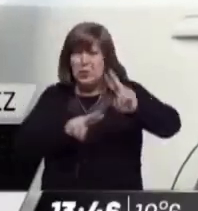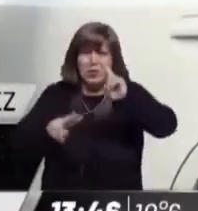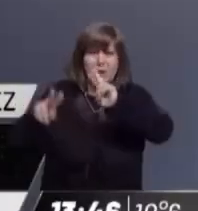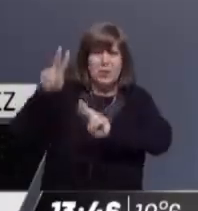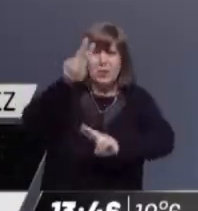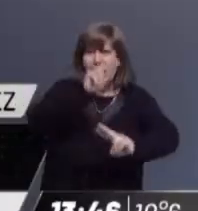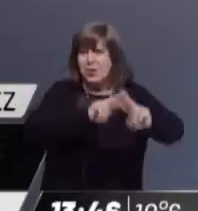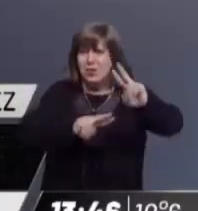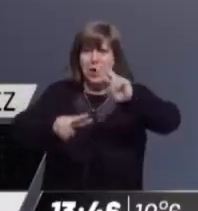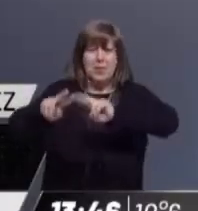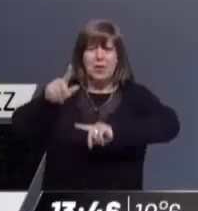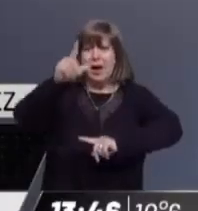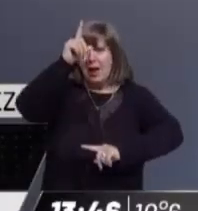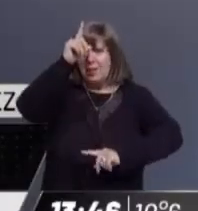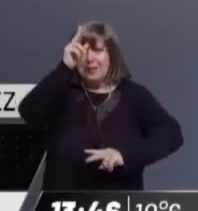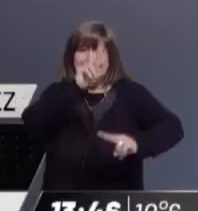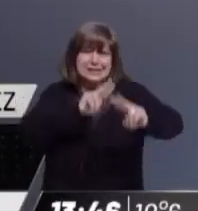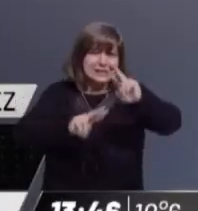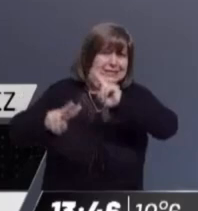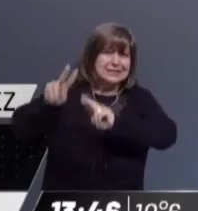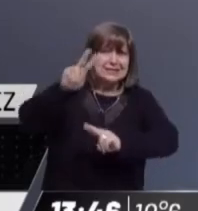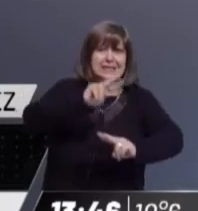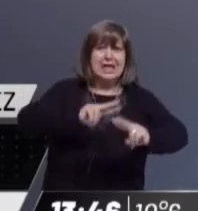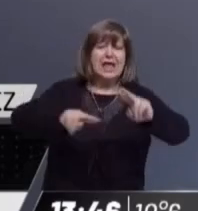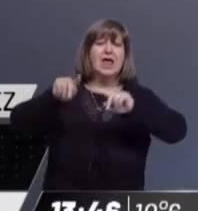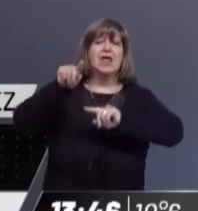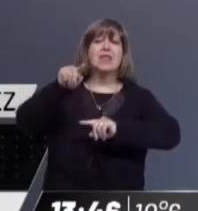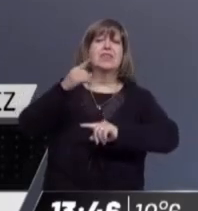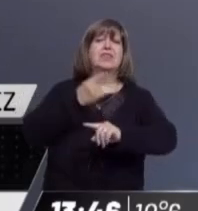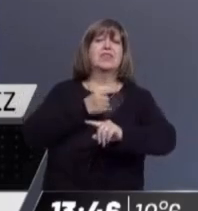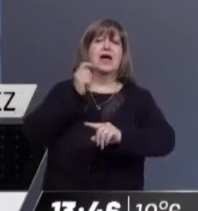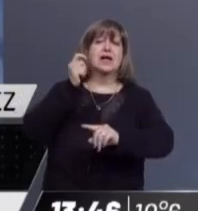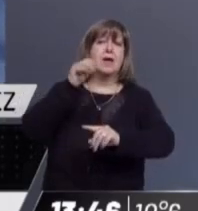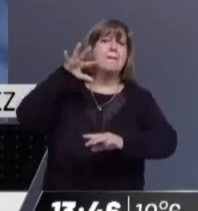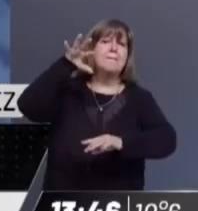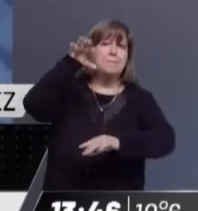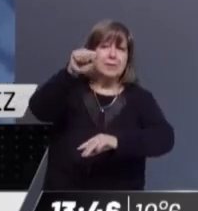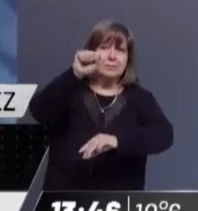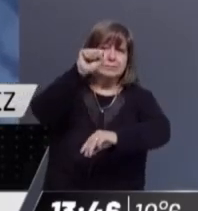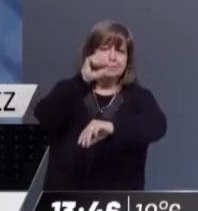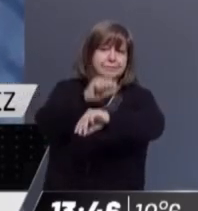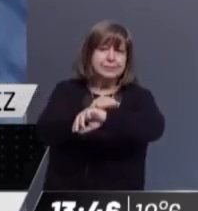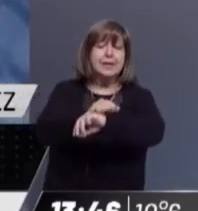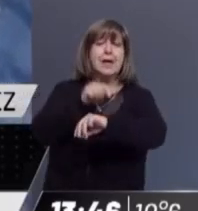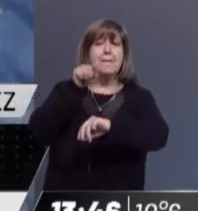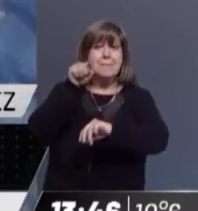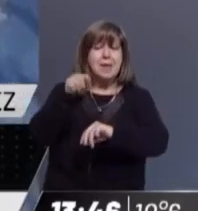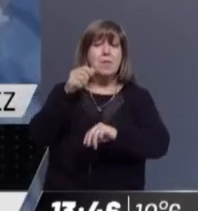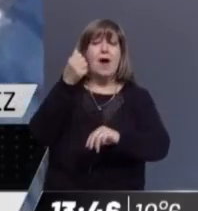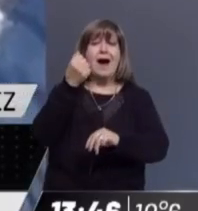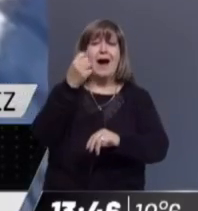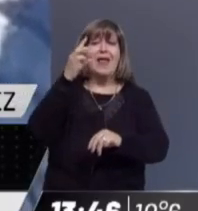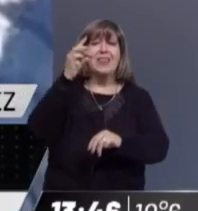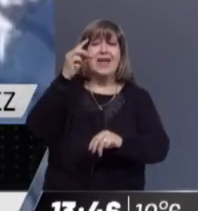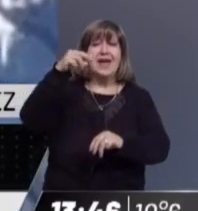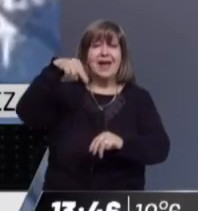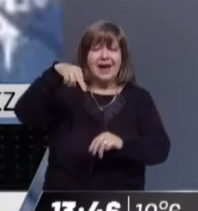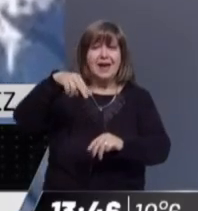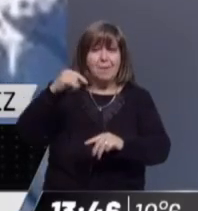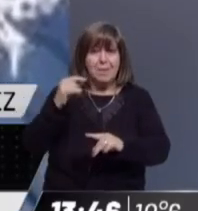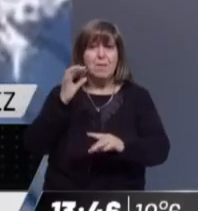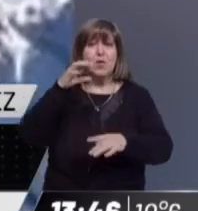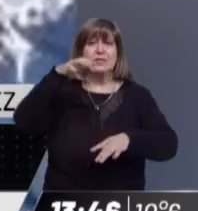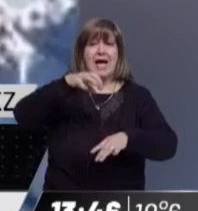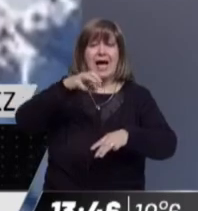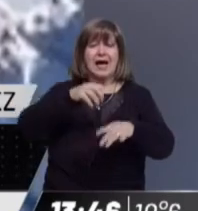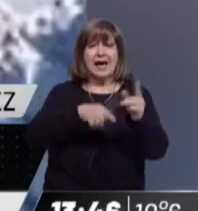este hecho. Hay una prueba que lo incrimina que es fundamental, que es la prueba de ADN en una mancha de sangre que se encontró